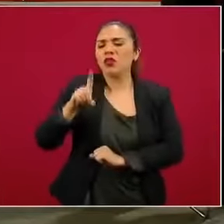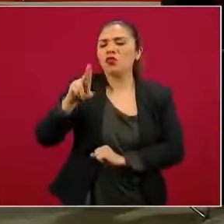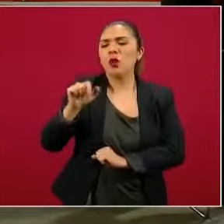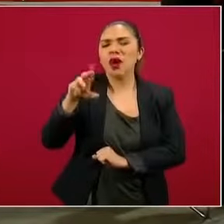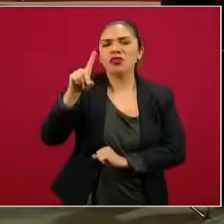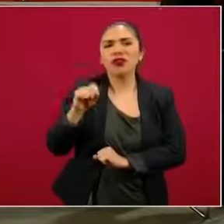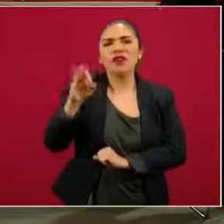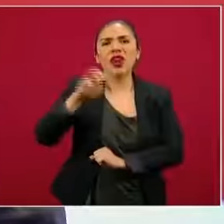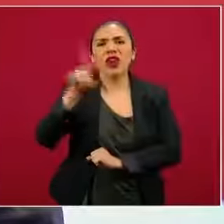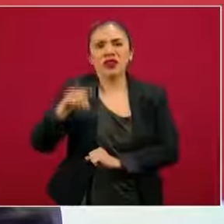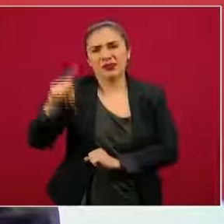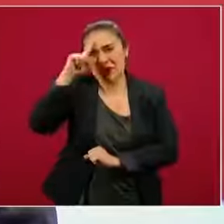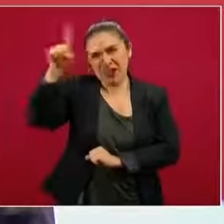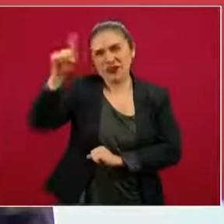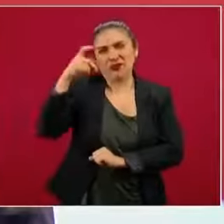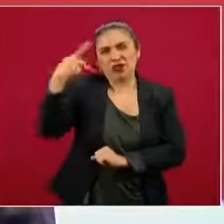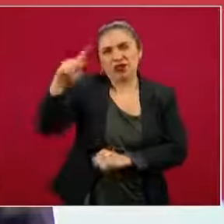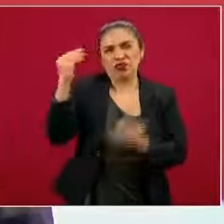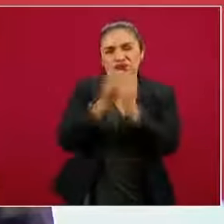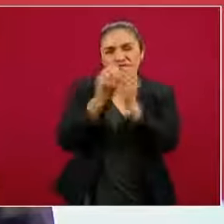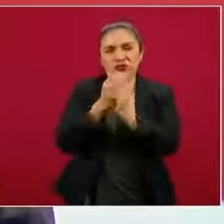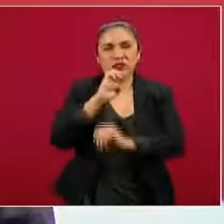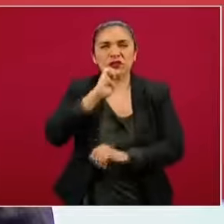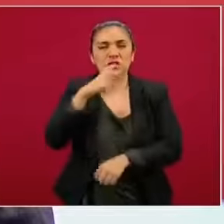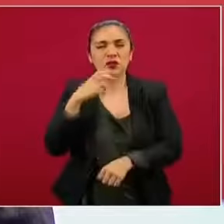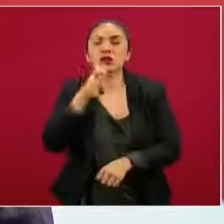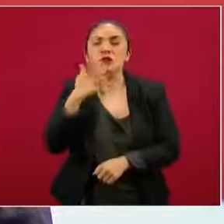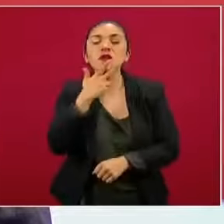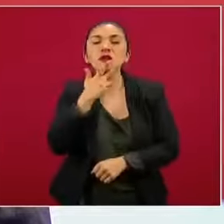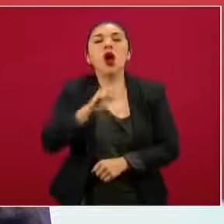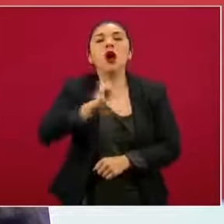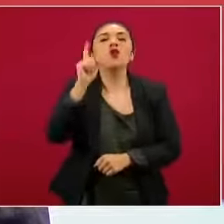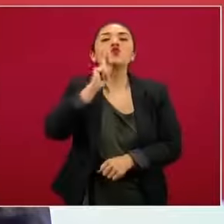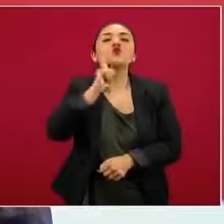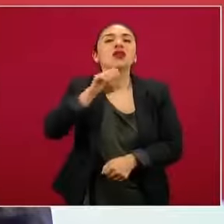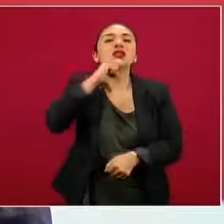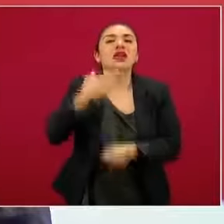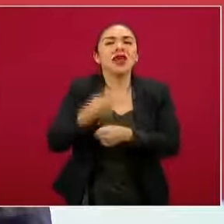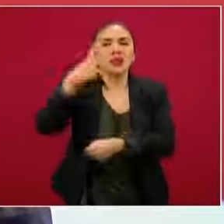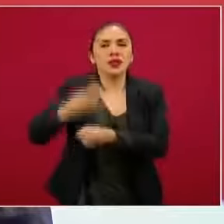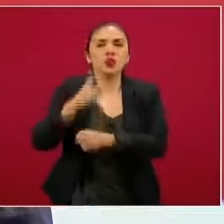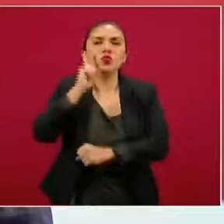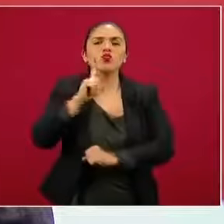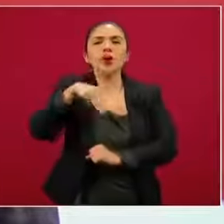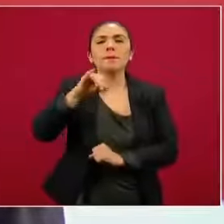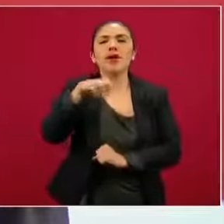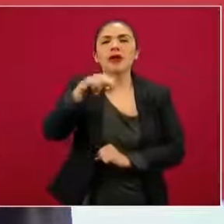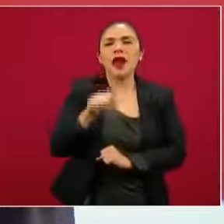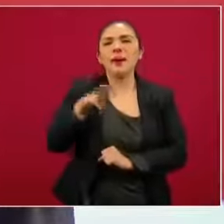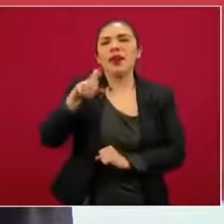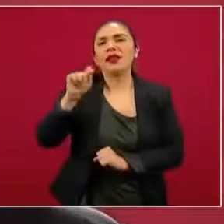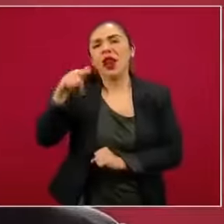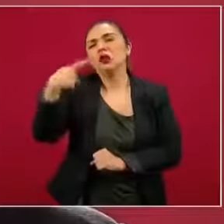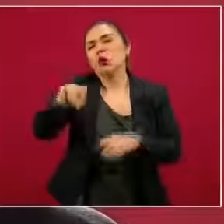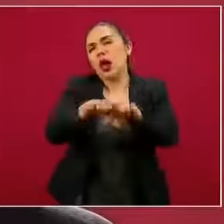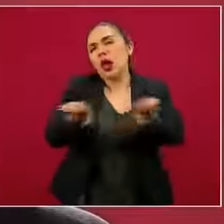Fernández, el secretario de Salud de Chihuahua, su subsecretaria de Salud Pública, la doctora Mirna Beltrán y todo su